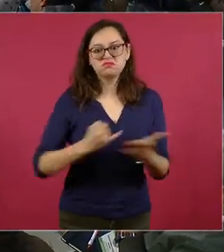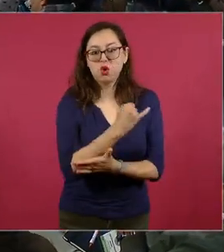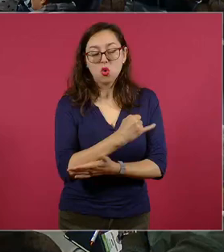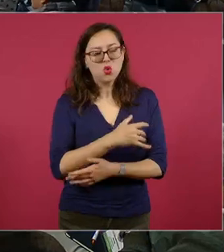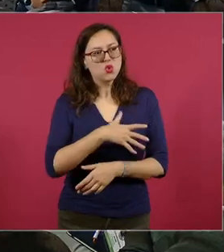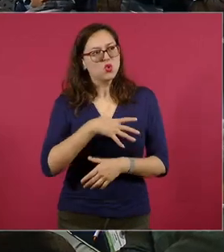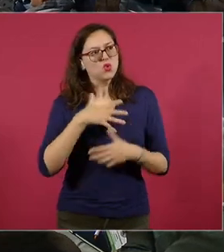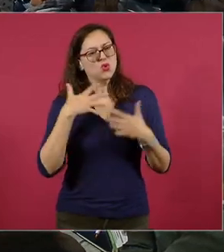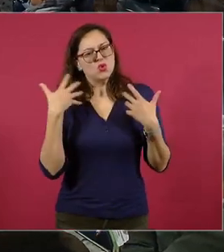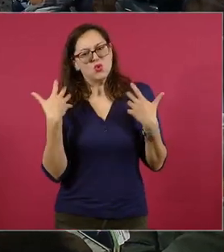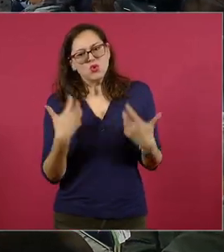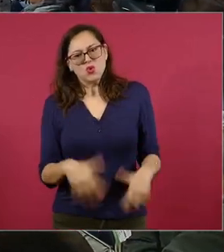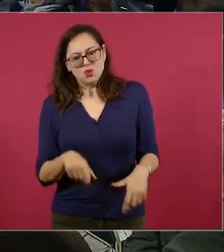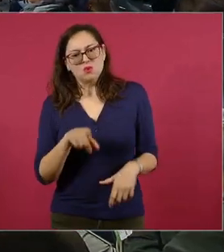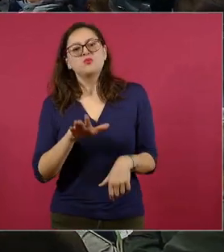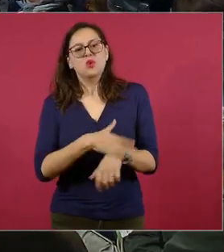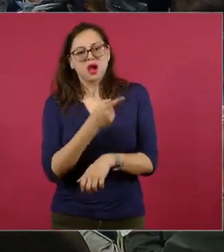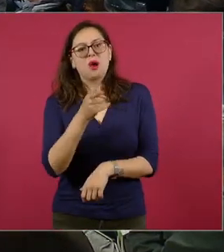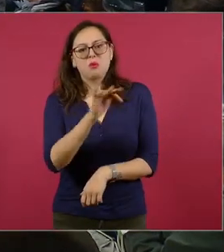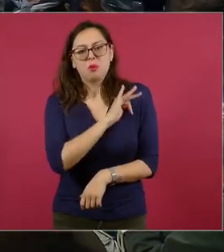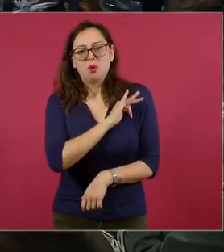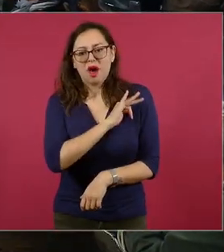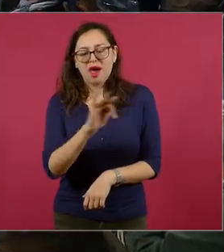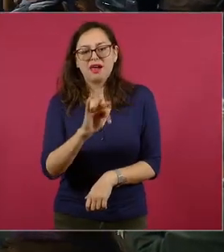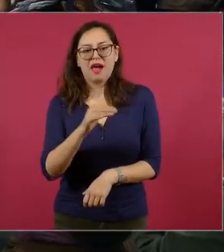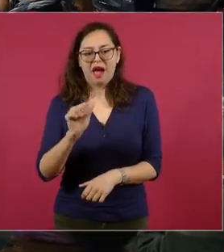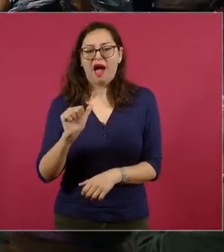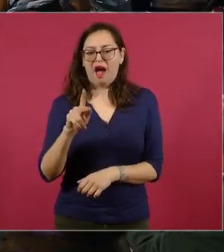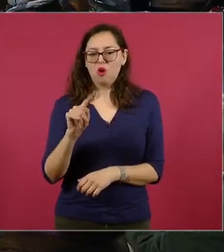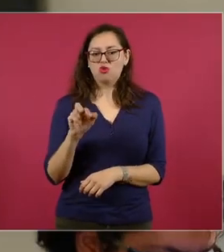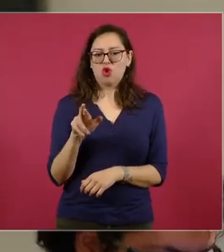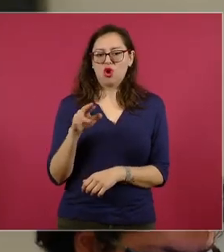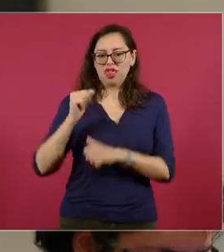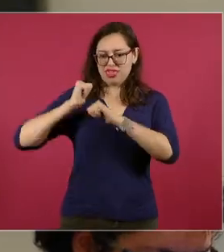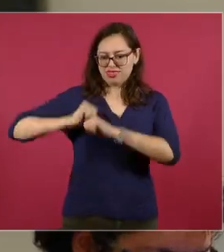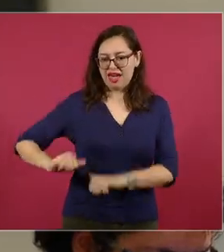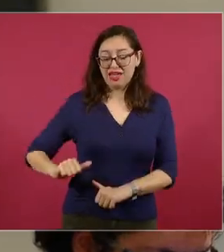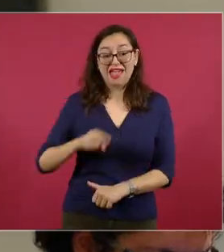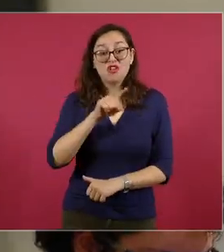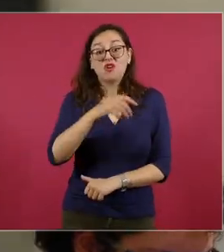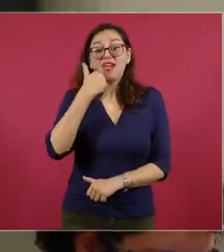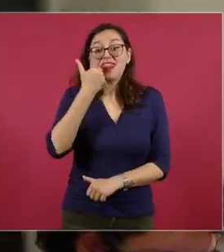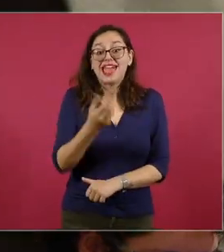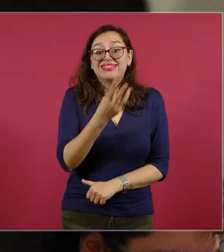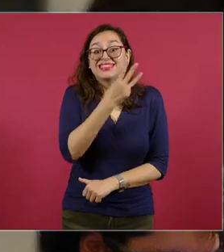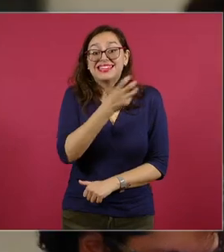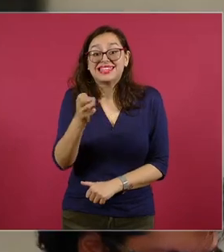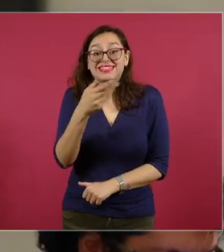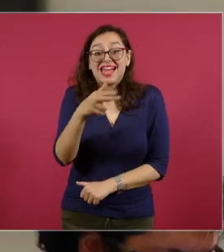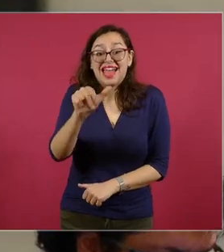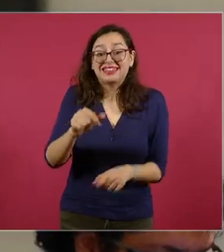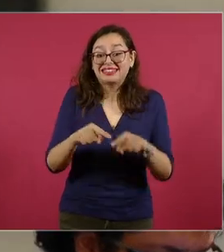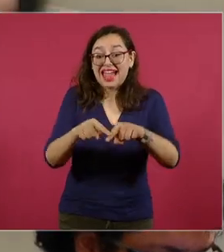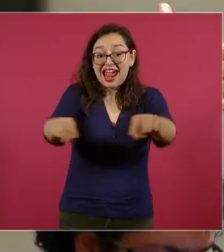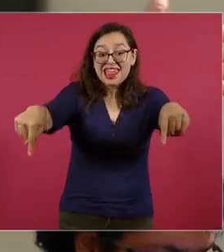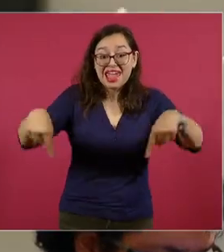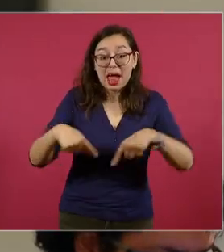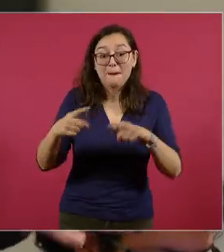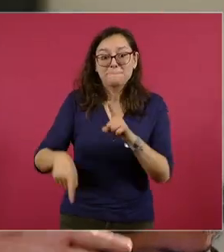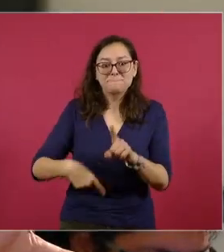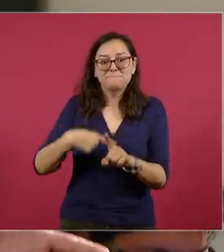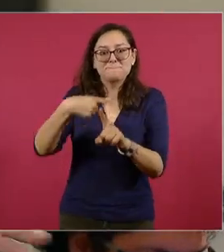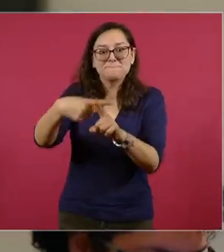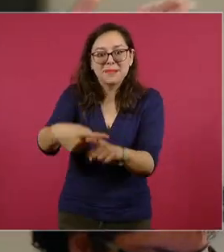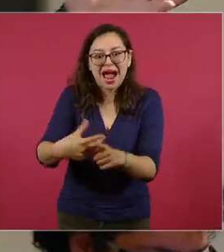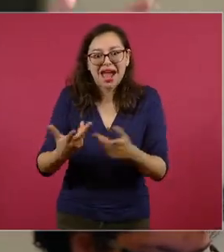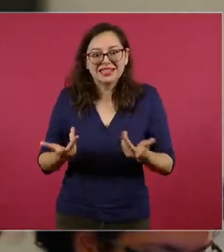ese desastre natural, porque ellos querían seguir explotando otras 300 hectáreas más del territorio, que es básicamente todo Playa